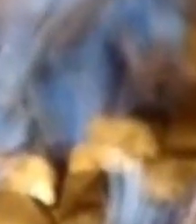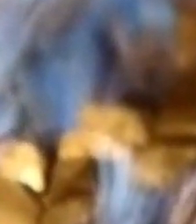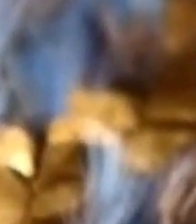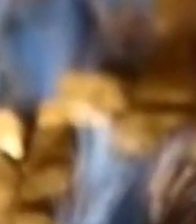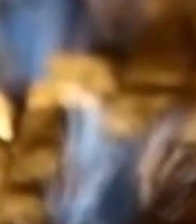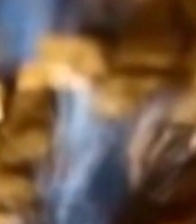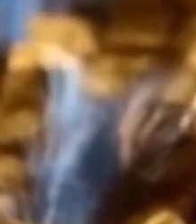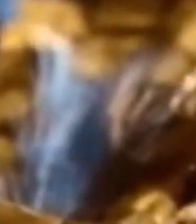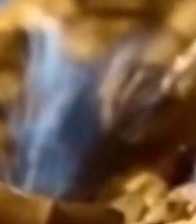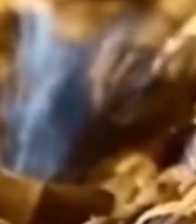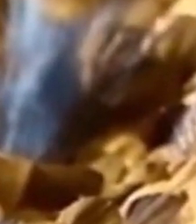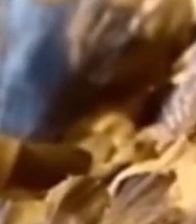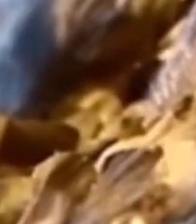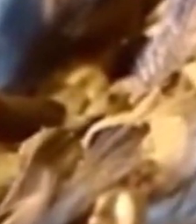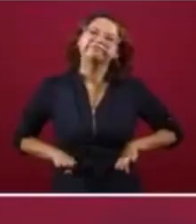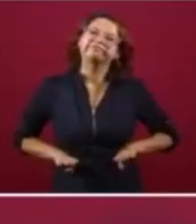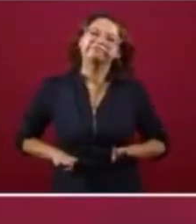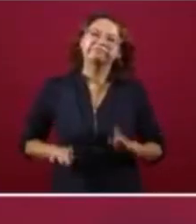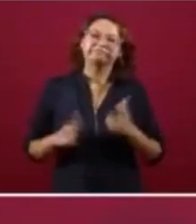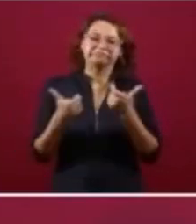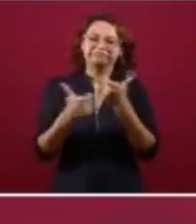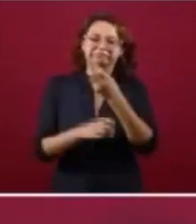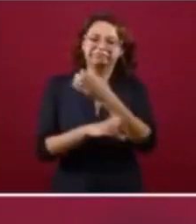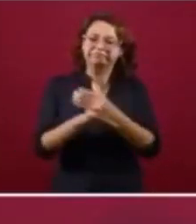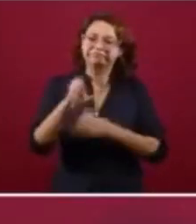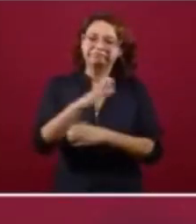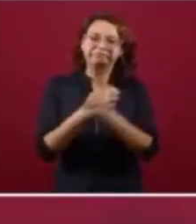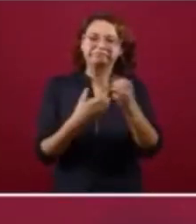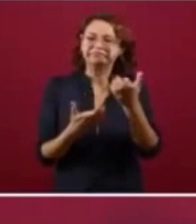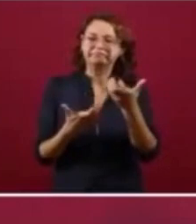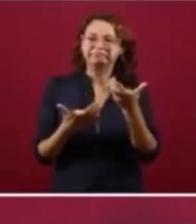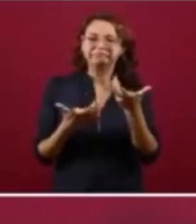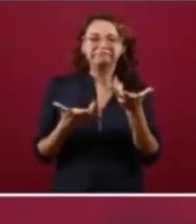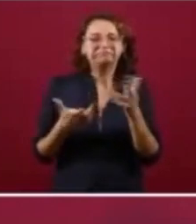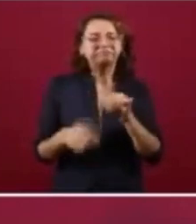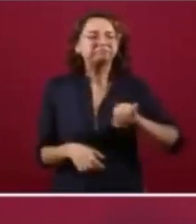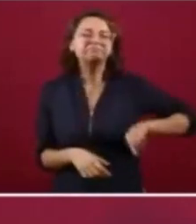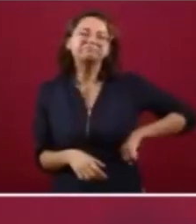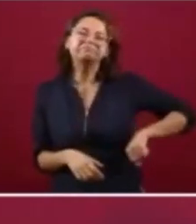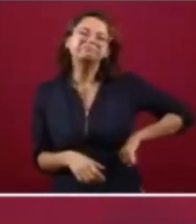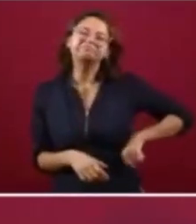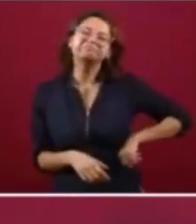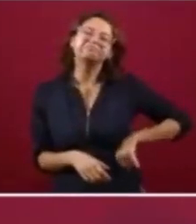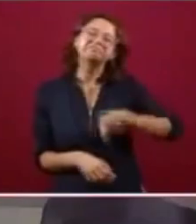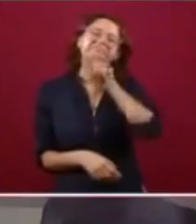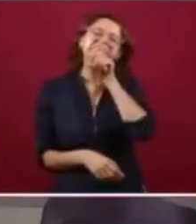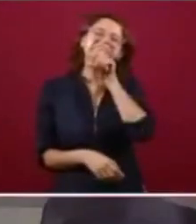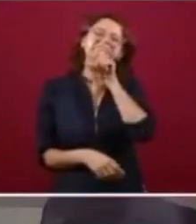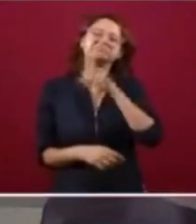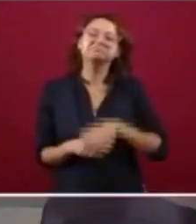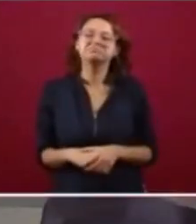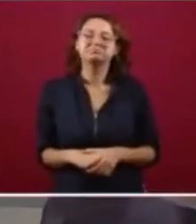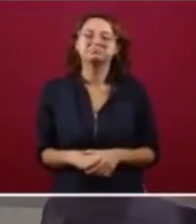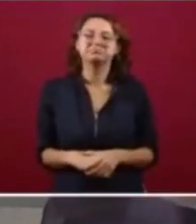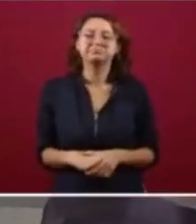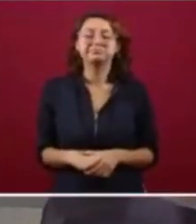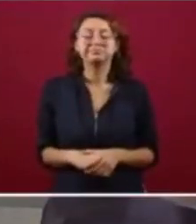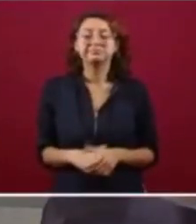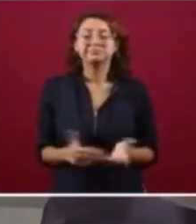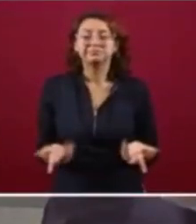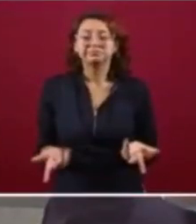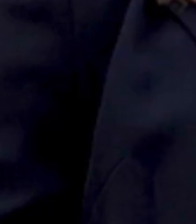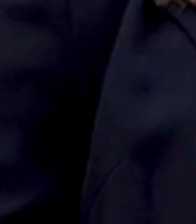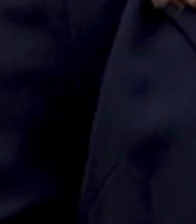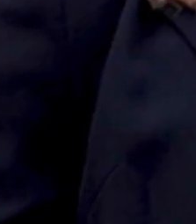intentar devolverlo. Sin embargo, y pese a la información, Andrés Manuel está obsesionado con ser el presidente que logró, luego de siglos, regresar el penacho